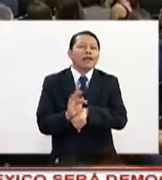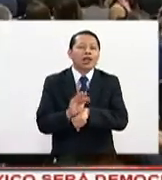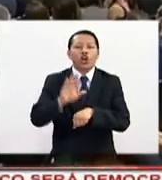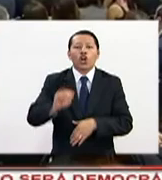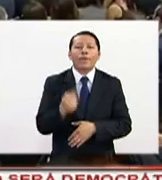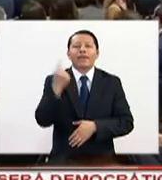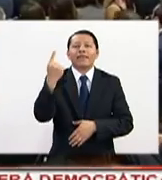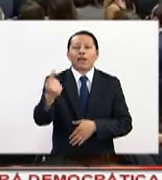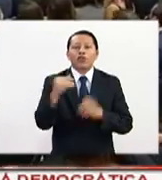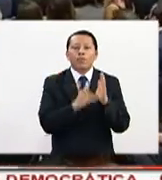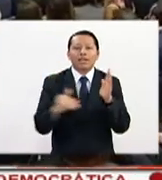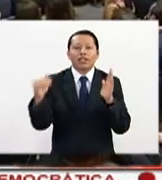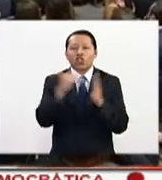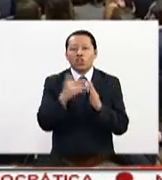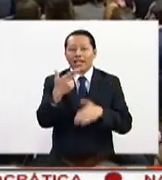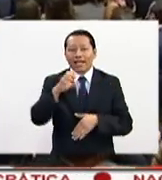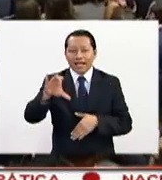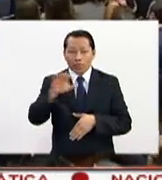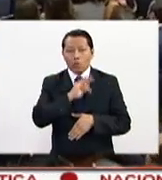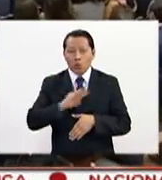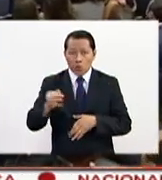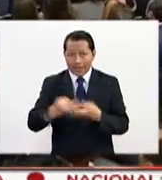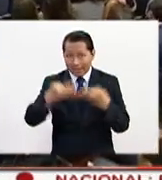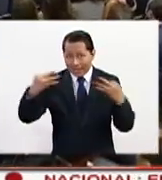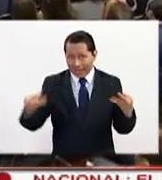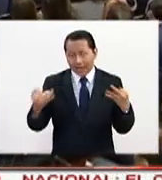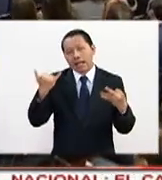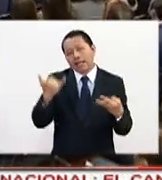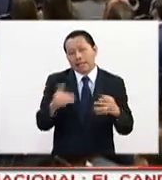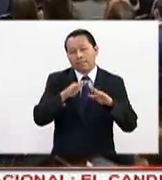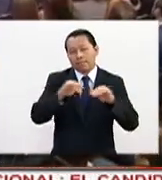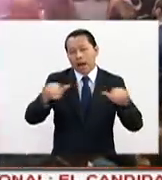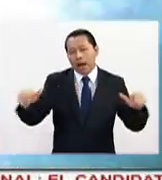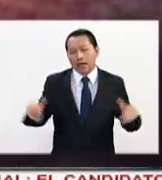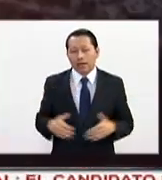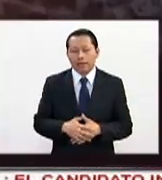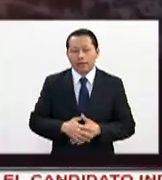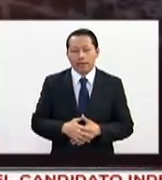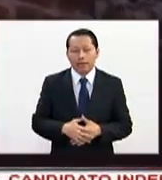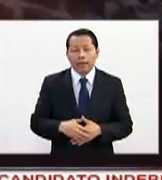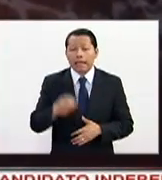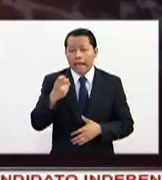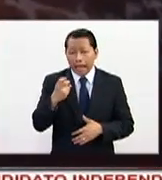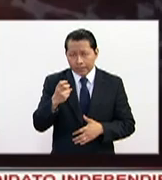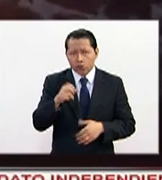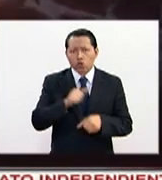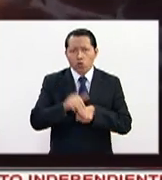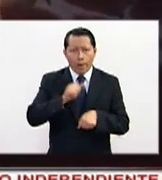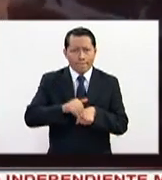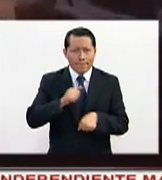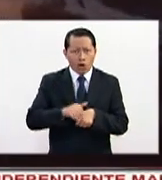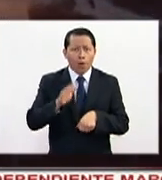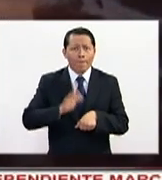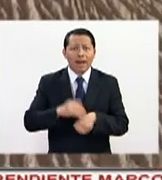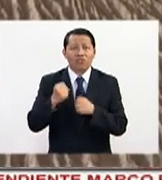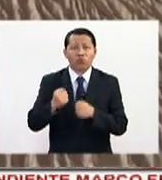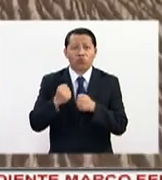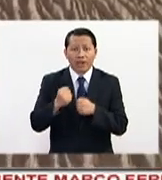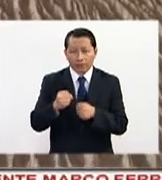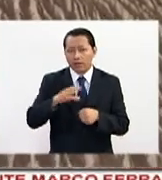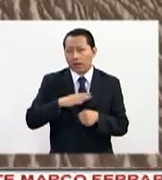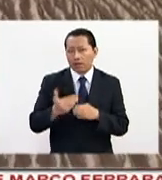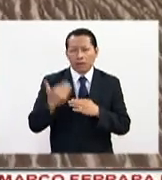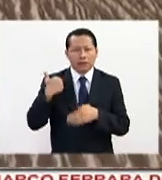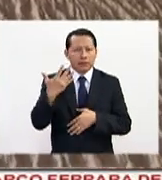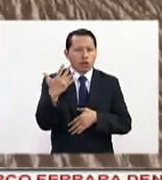91 millones de hectáreas, tanto terrestres como marinas. Estas cifras han dado un salto exponencial. El